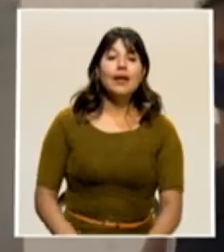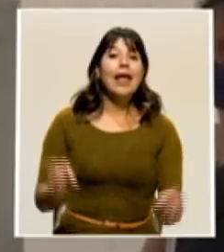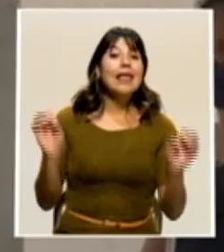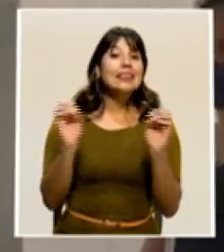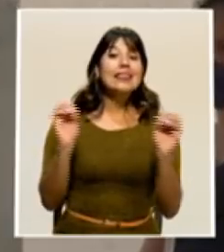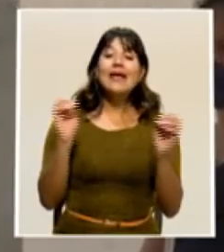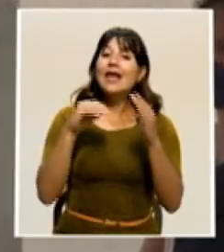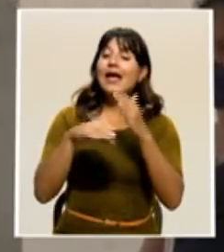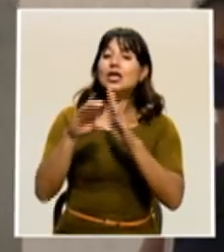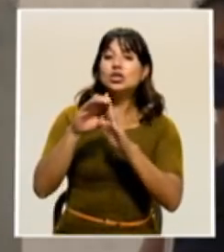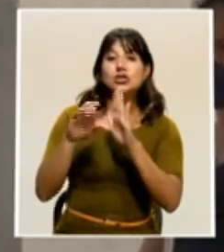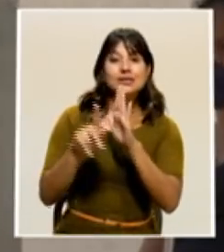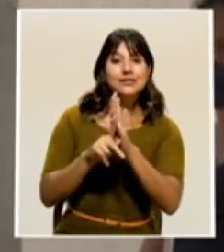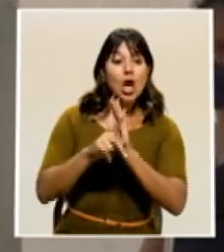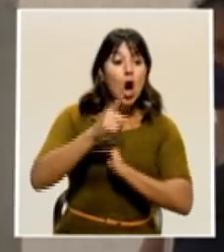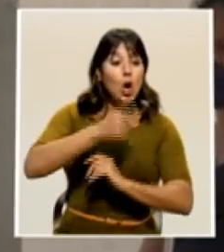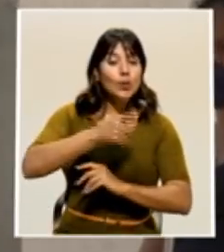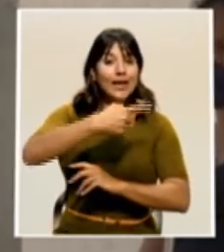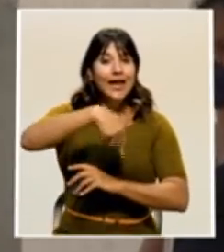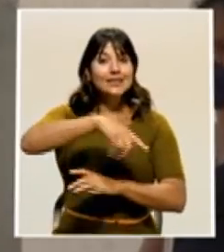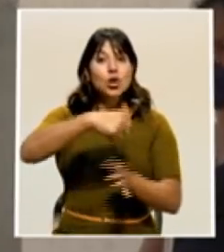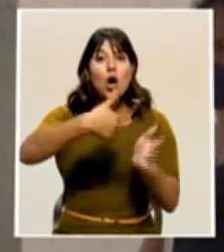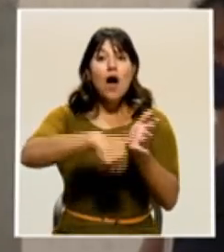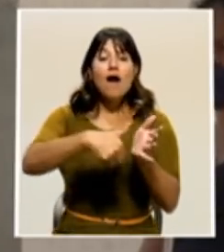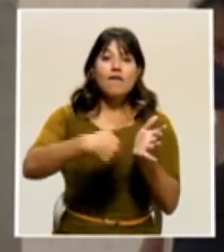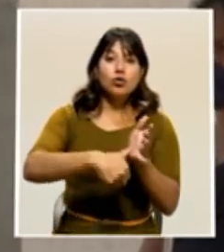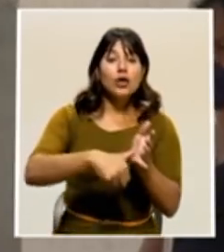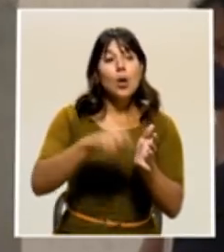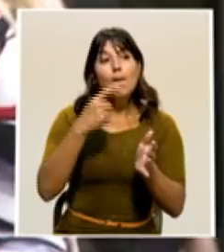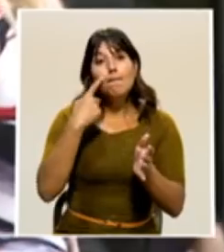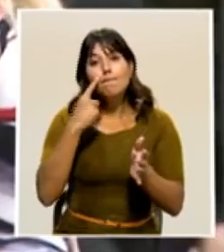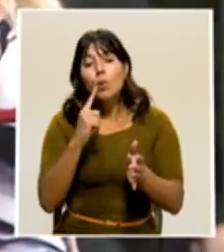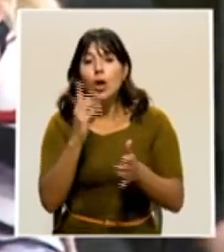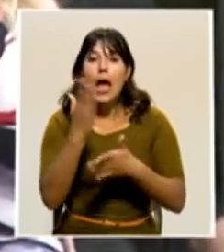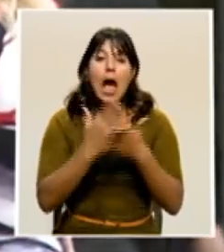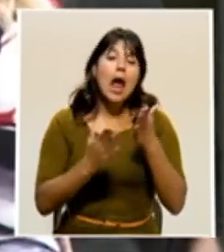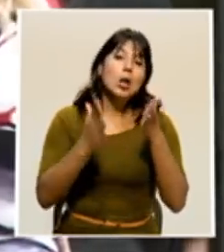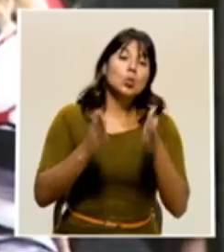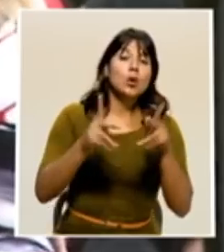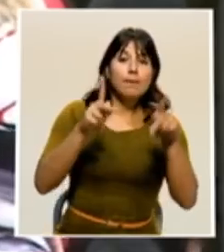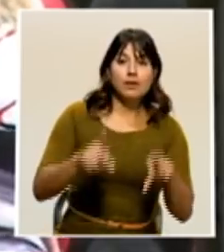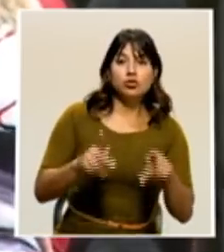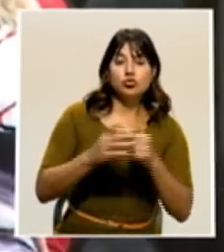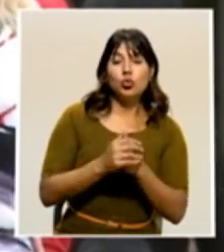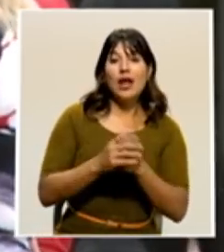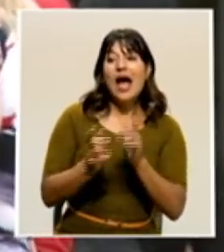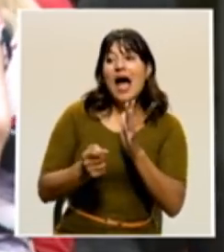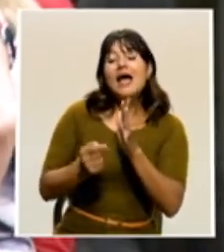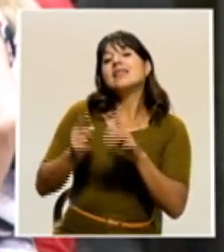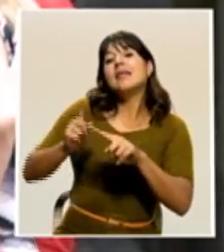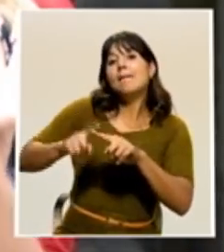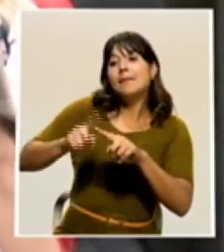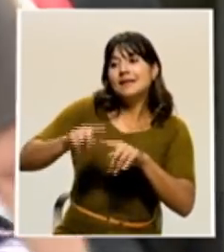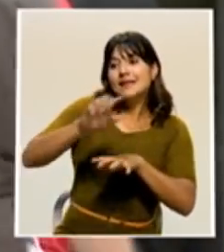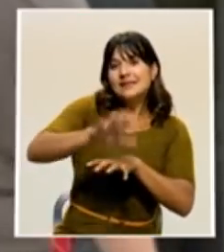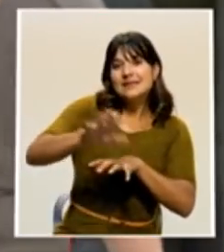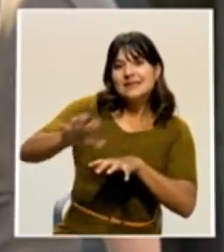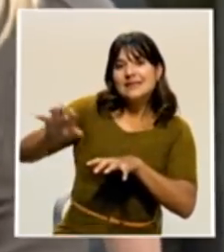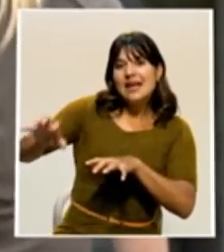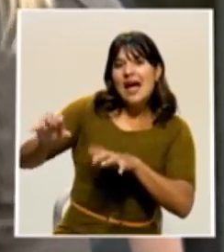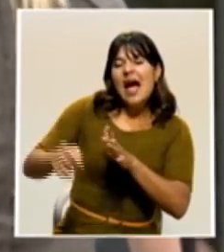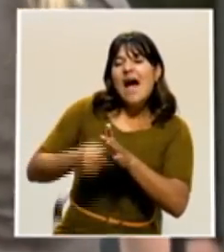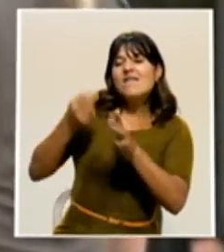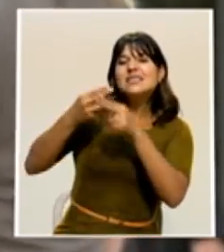Constitución obliga a los miembros del colegio a votar de una u otra forma. En algunos estados, los llamados electores infieles